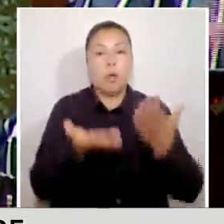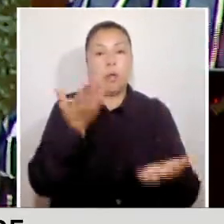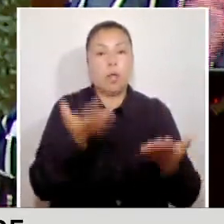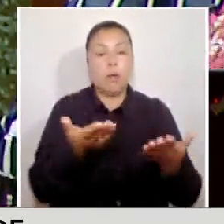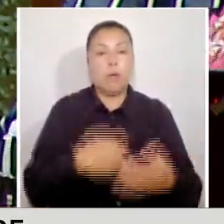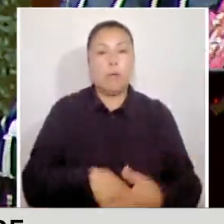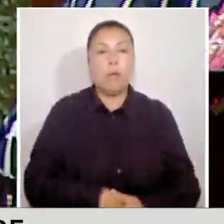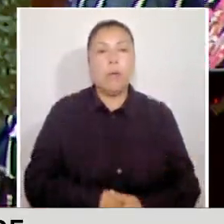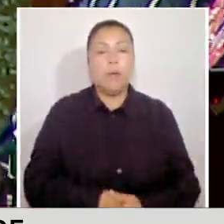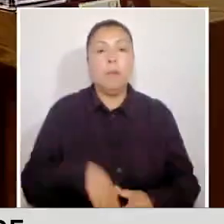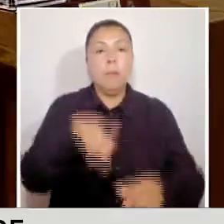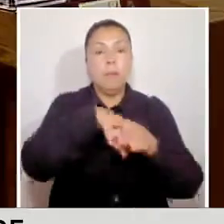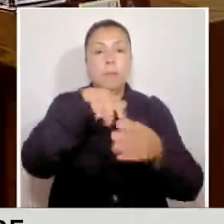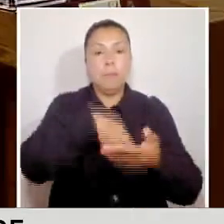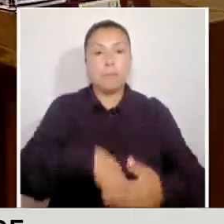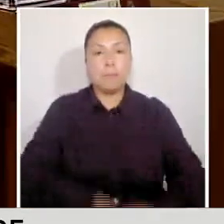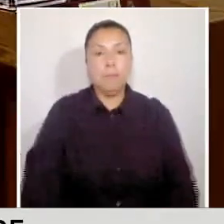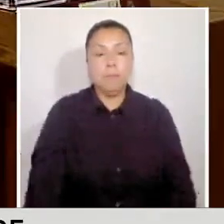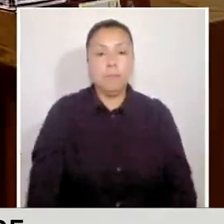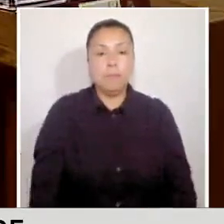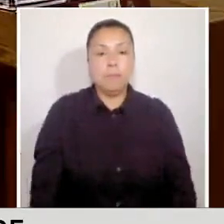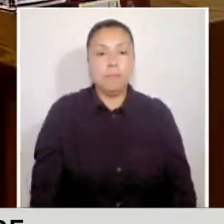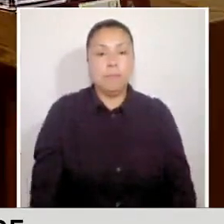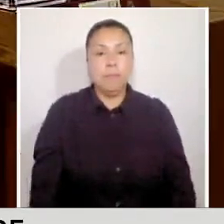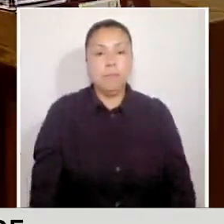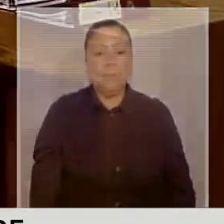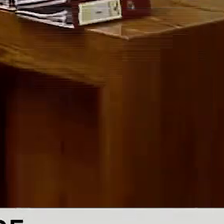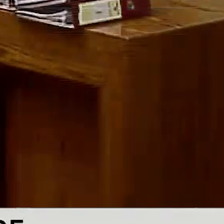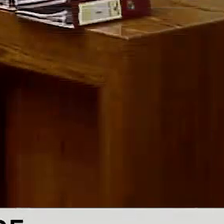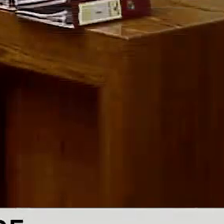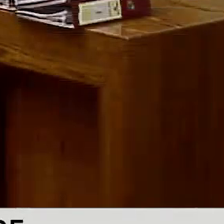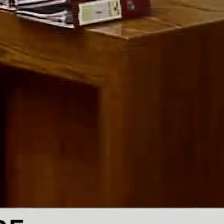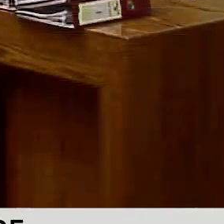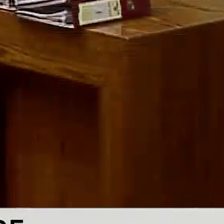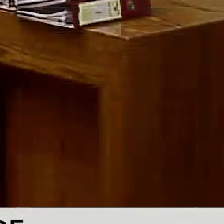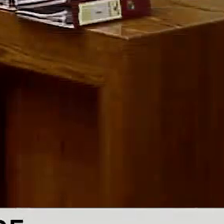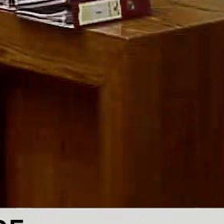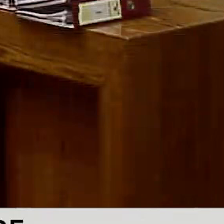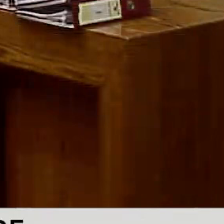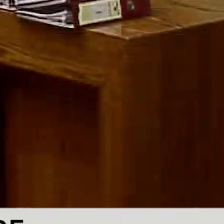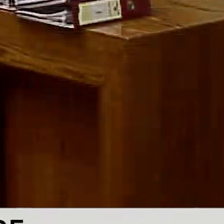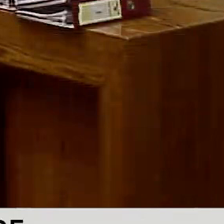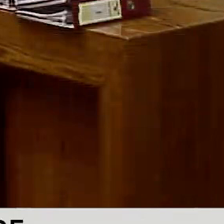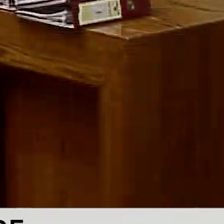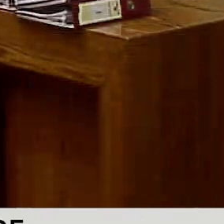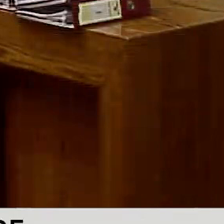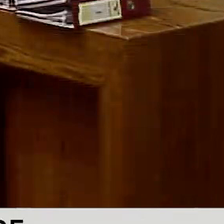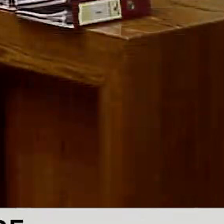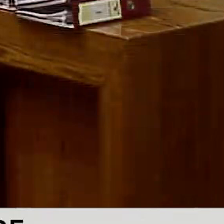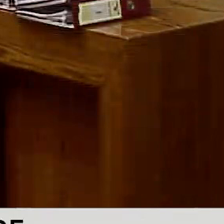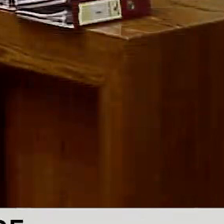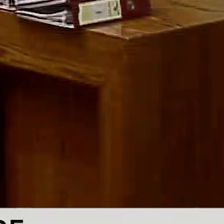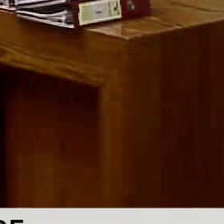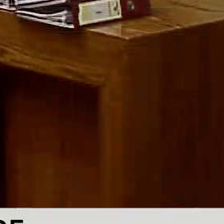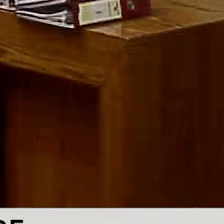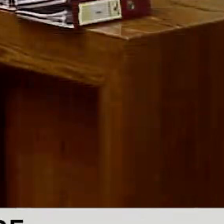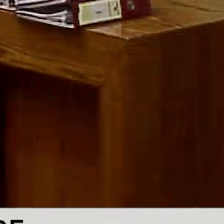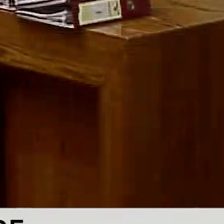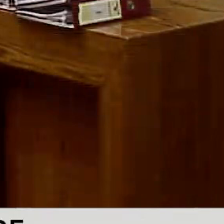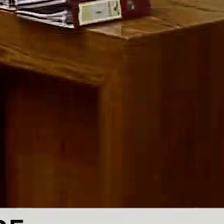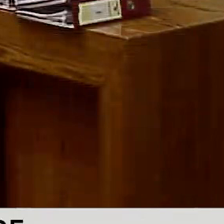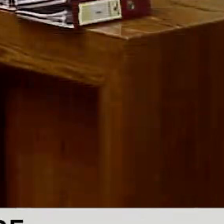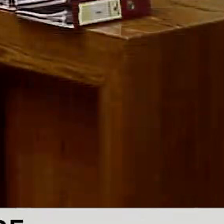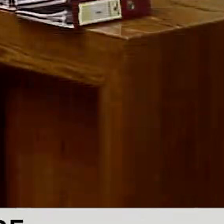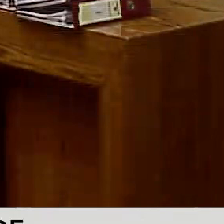en votación la c eh dice que que plenamente la retira En este acto y por lo tanto la vamos